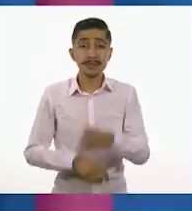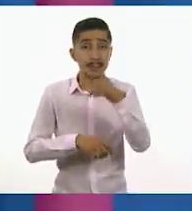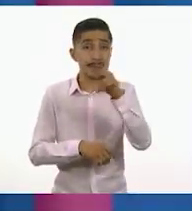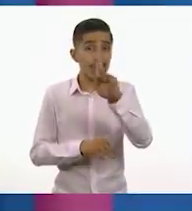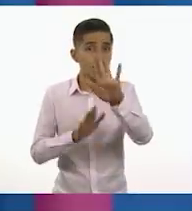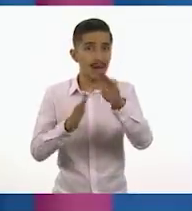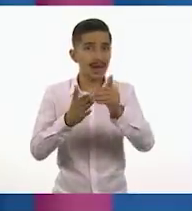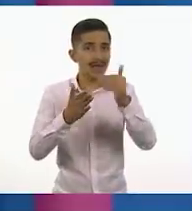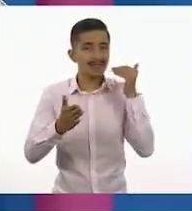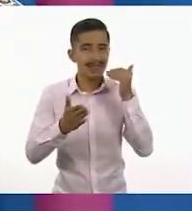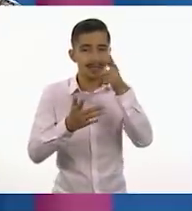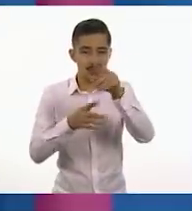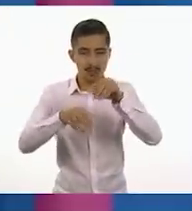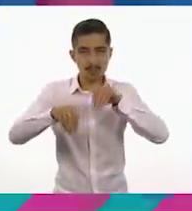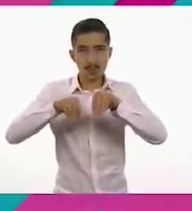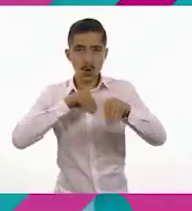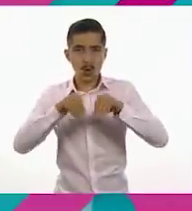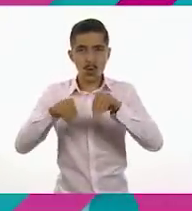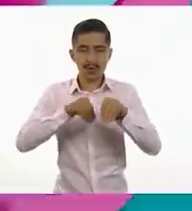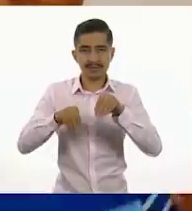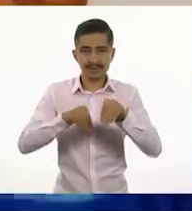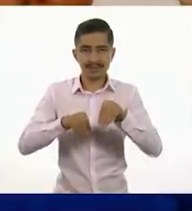Pero antes, vamos a movernos un poco.